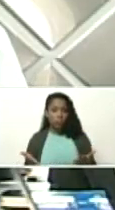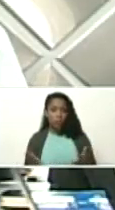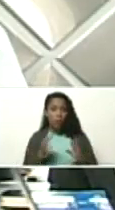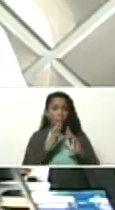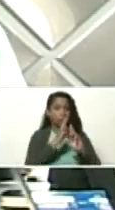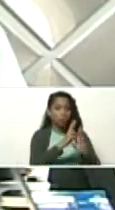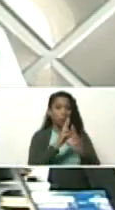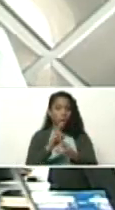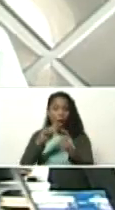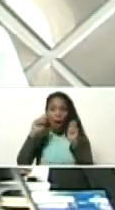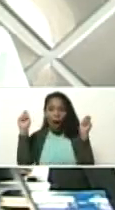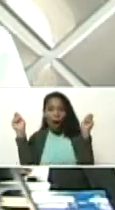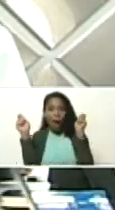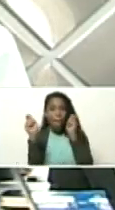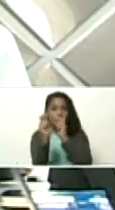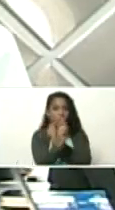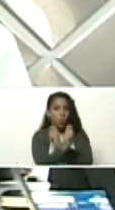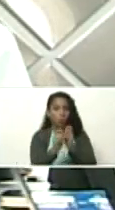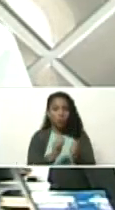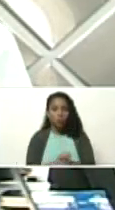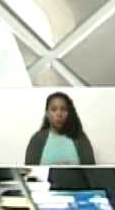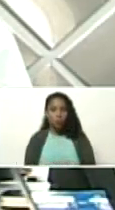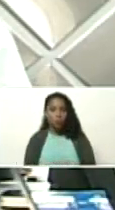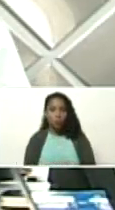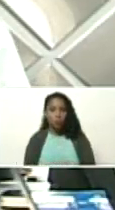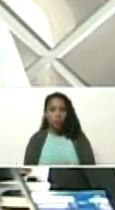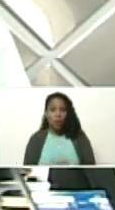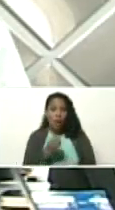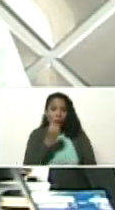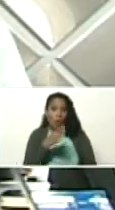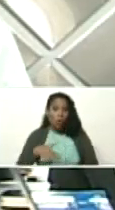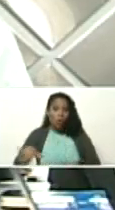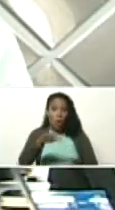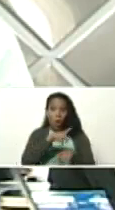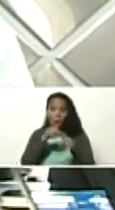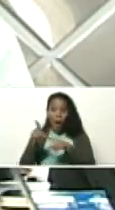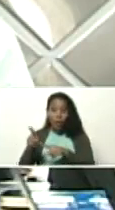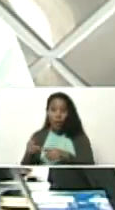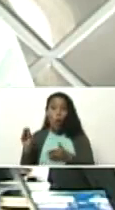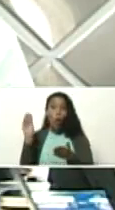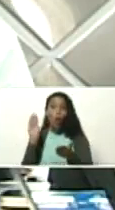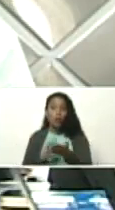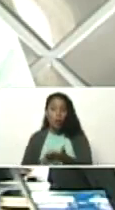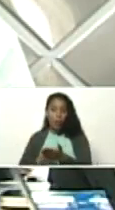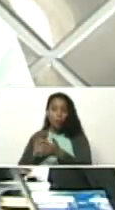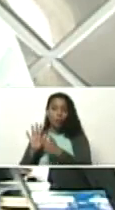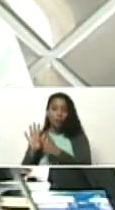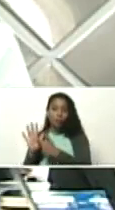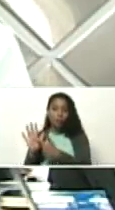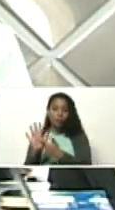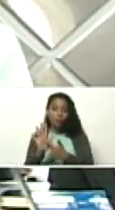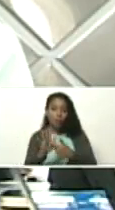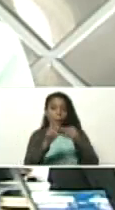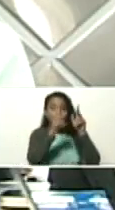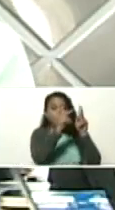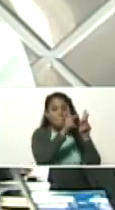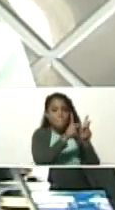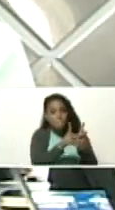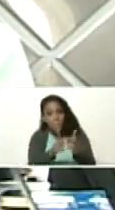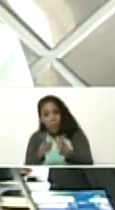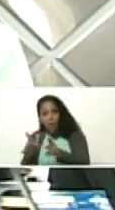respuesta al cambio climático. Y bueno, todo esto nos va replanteando la